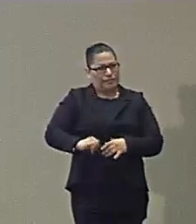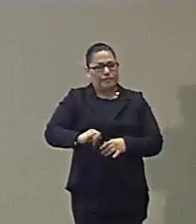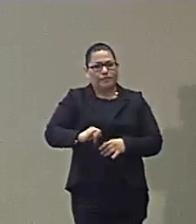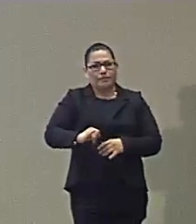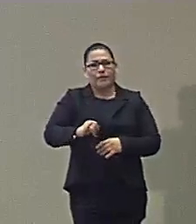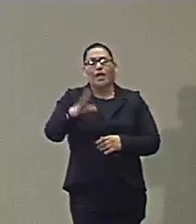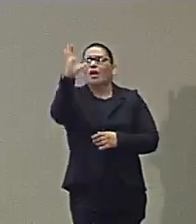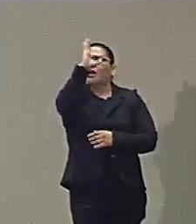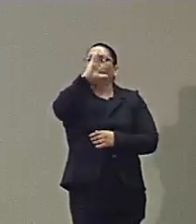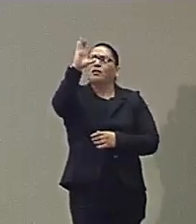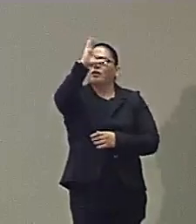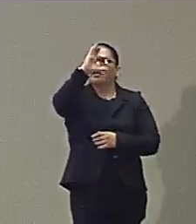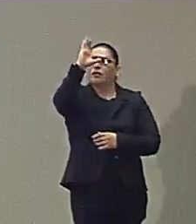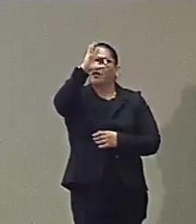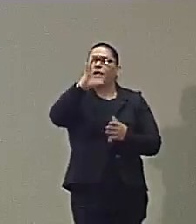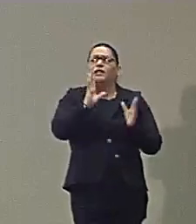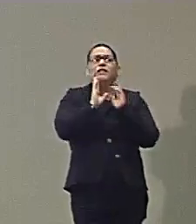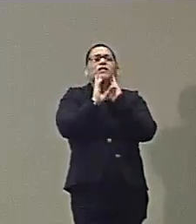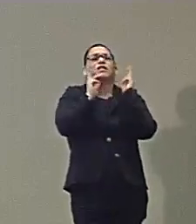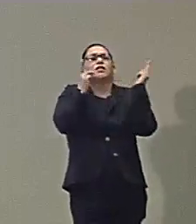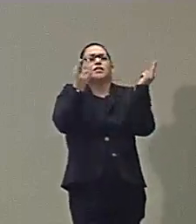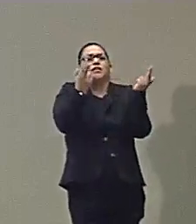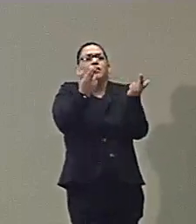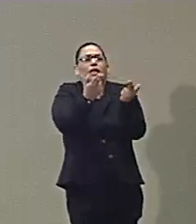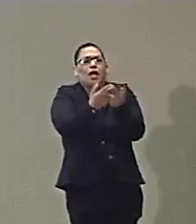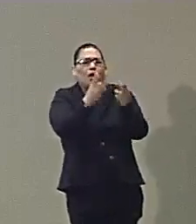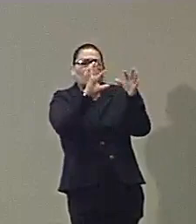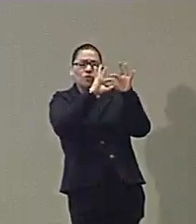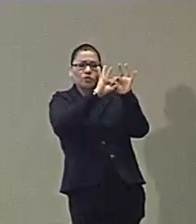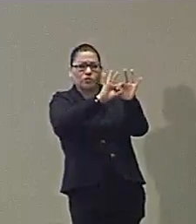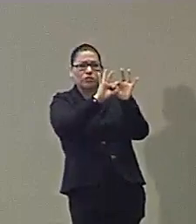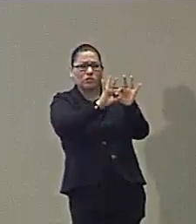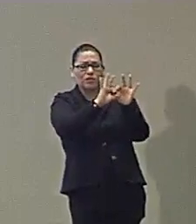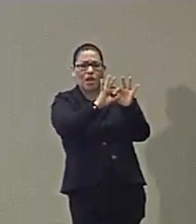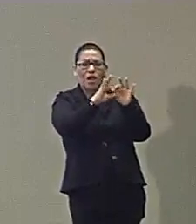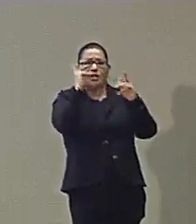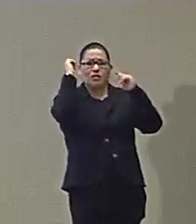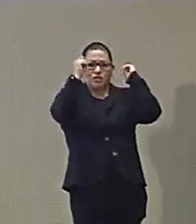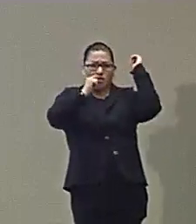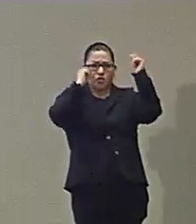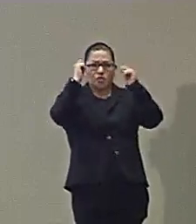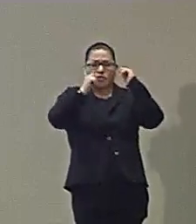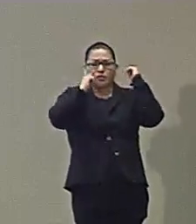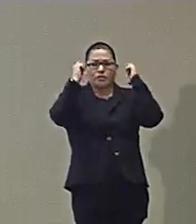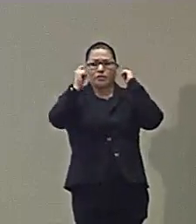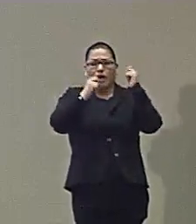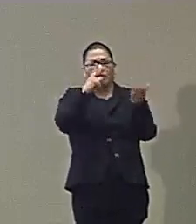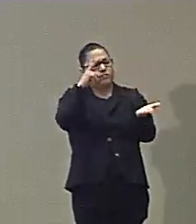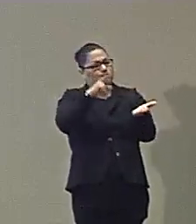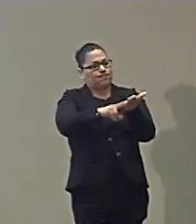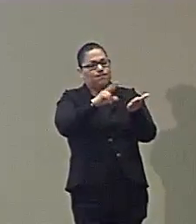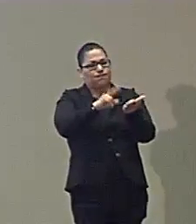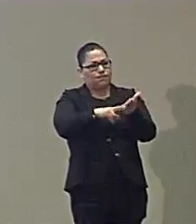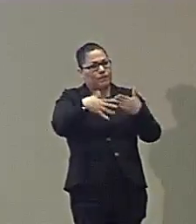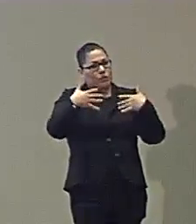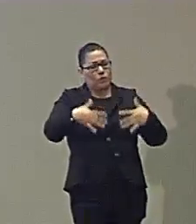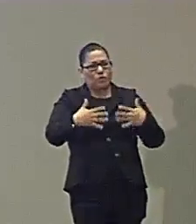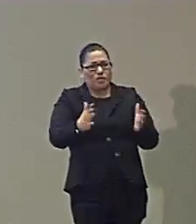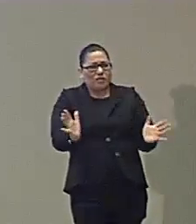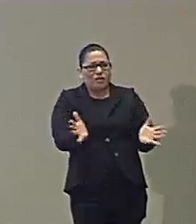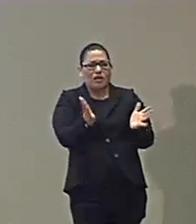la cultura unida al turismo es una alternativa de enorme valor que genera oportunidades